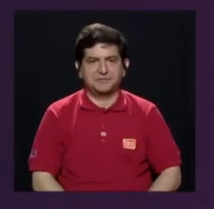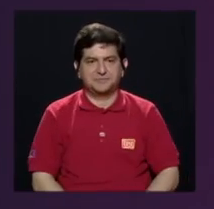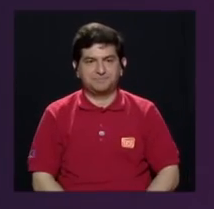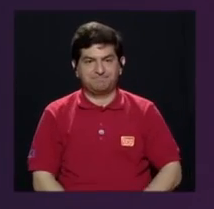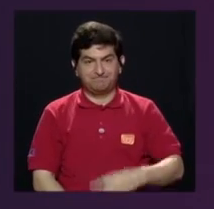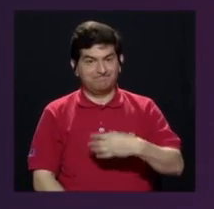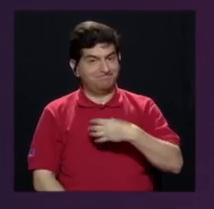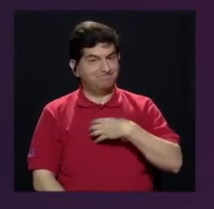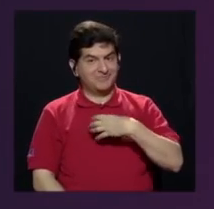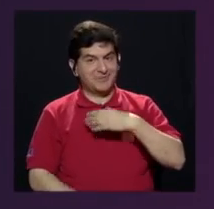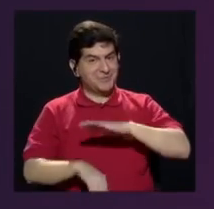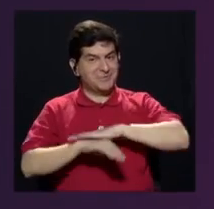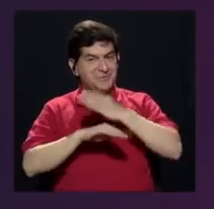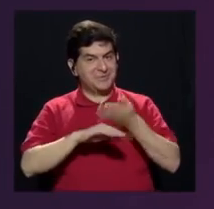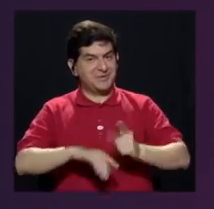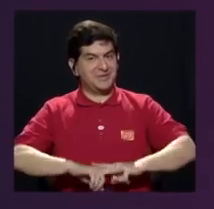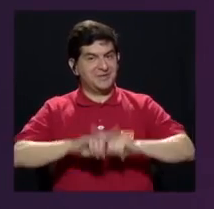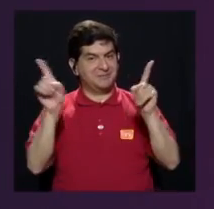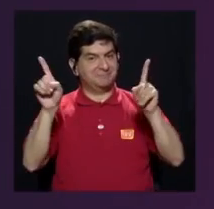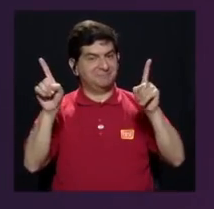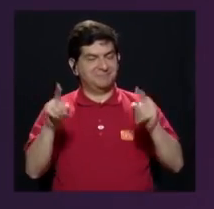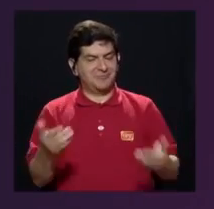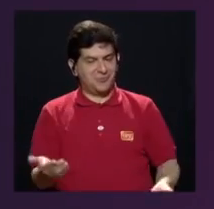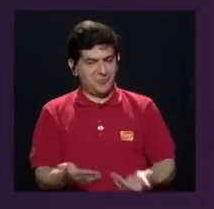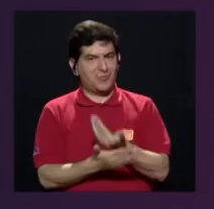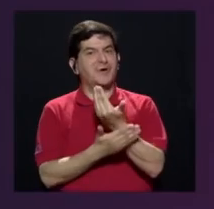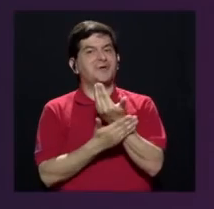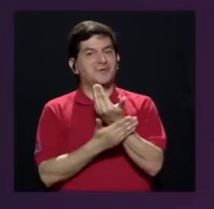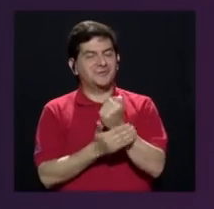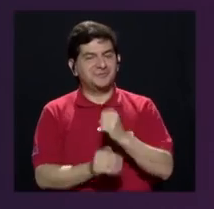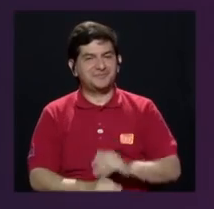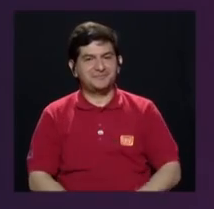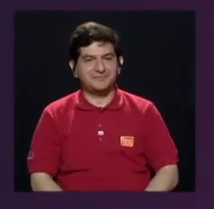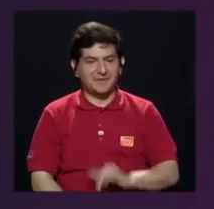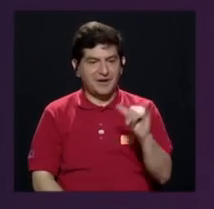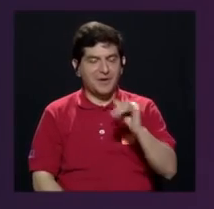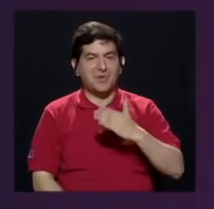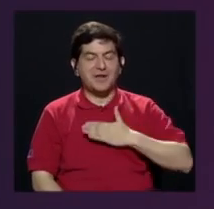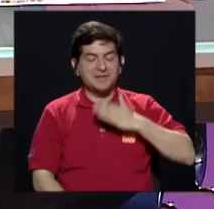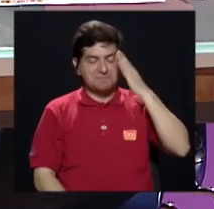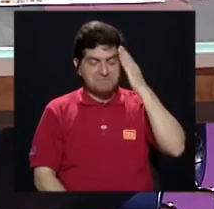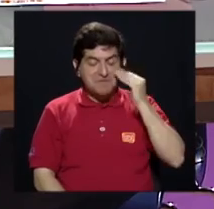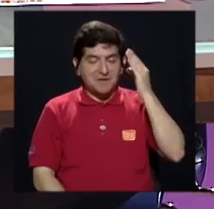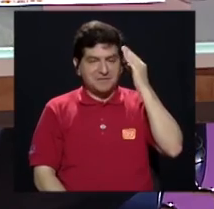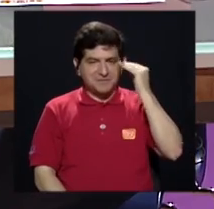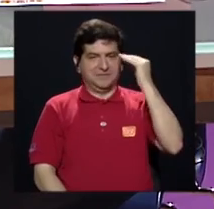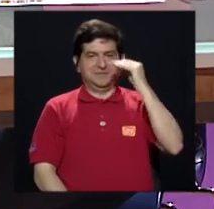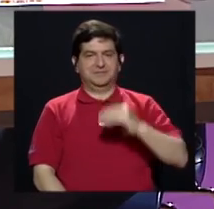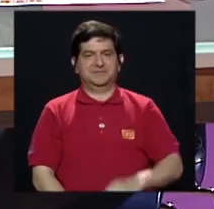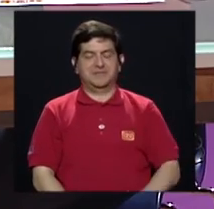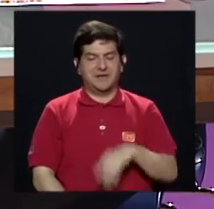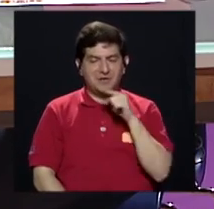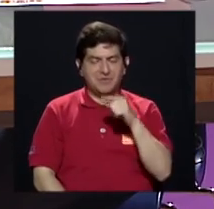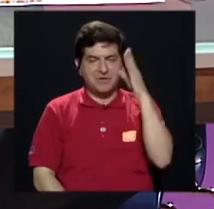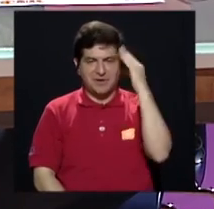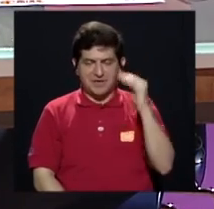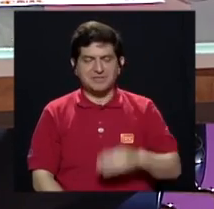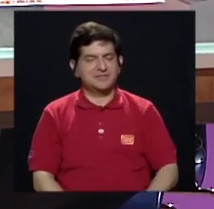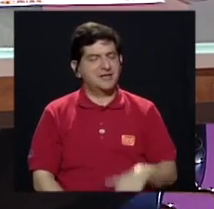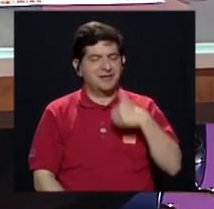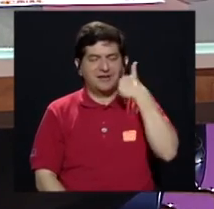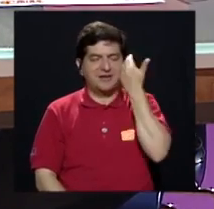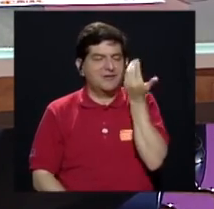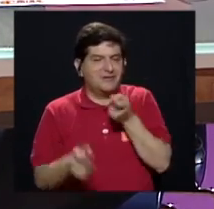propio es otro es nuevo y es distinto y además en mi experiencia y con esa experiencia no es fácil